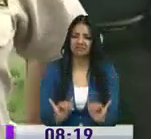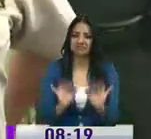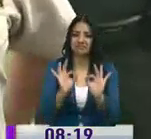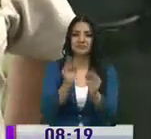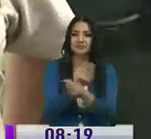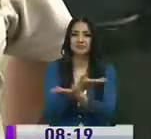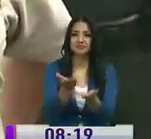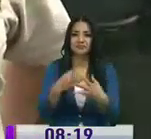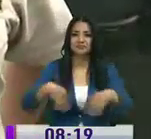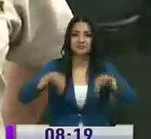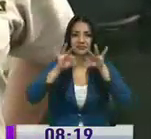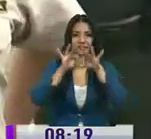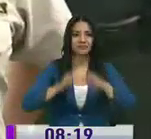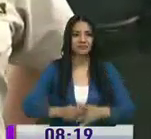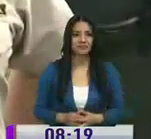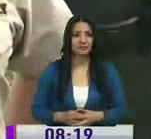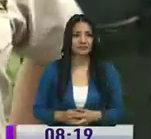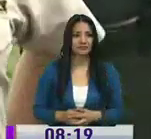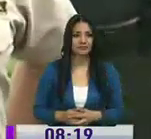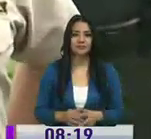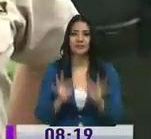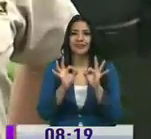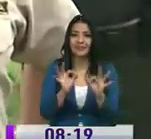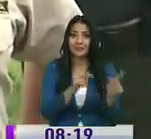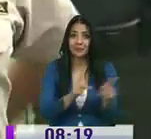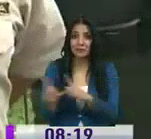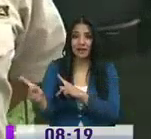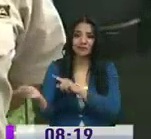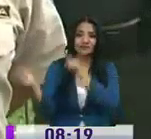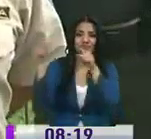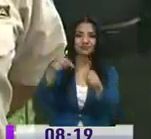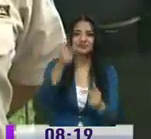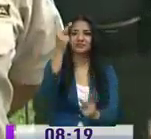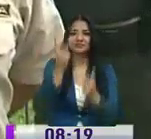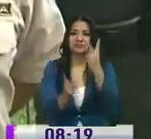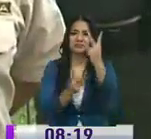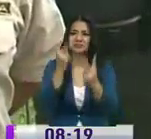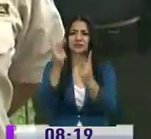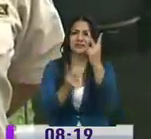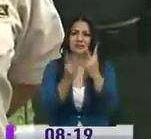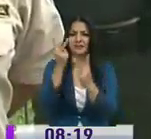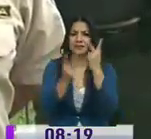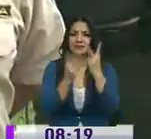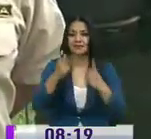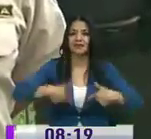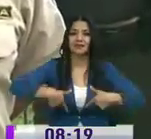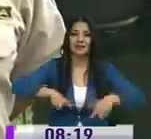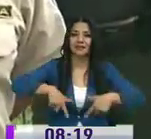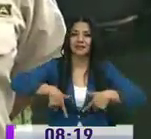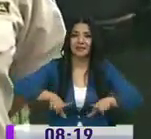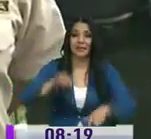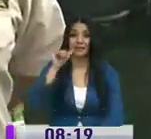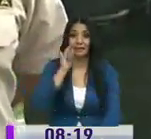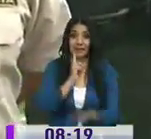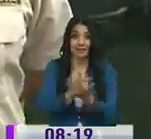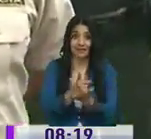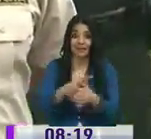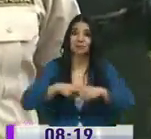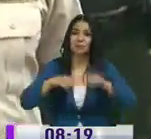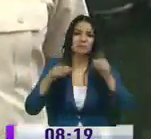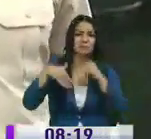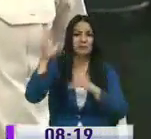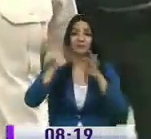información importante. Ustedes ya se estarán preparando para venir también al tan nombrado Carnaval de Amaguaña, pero una de las cosas